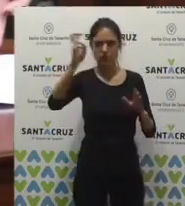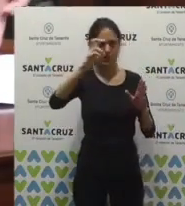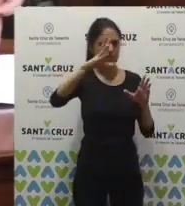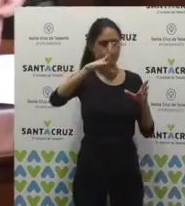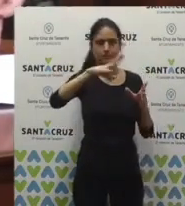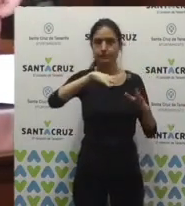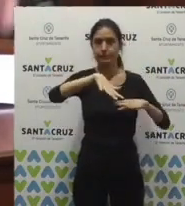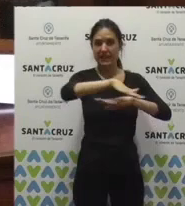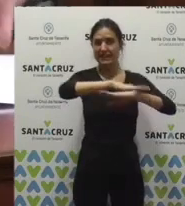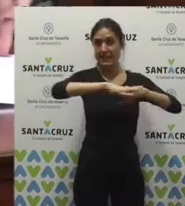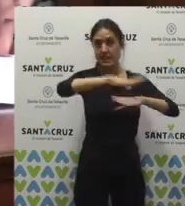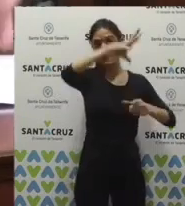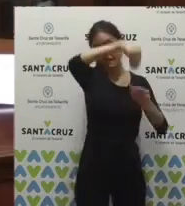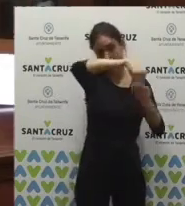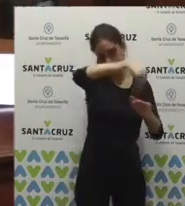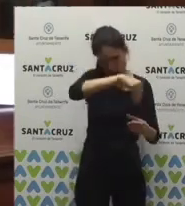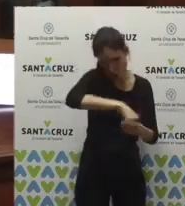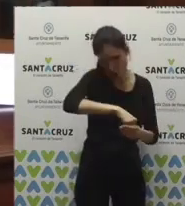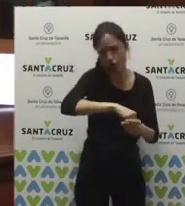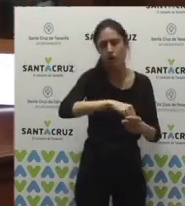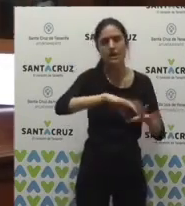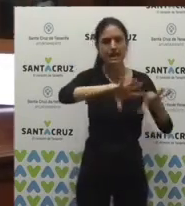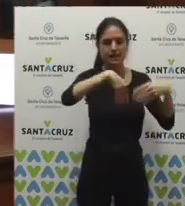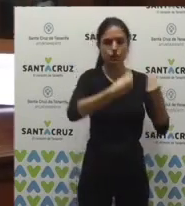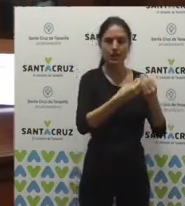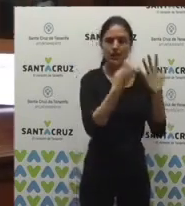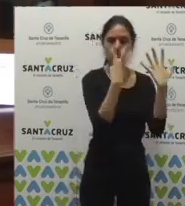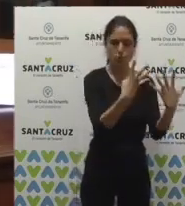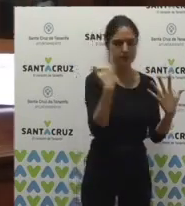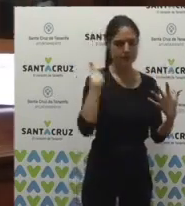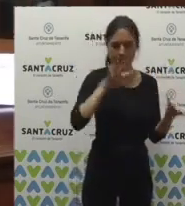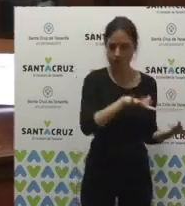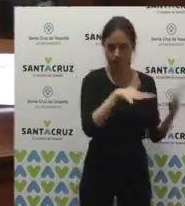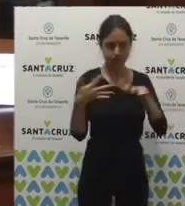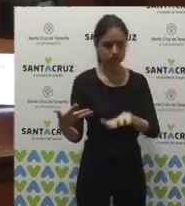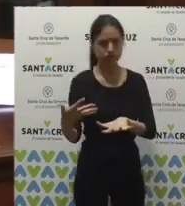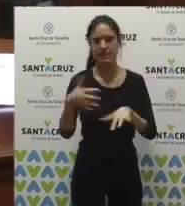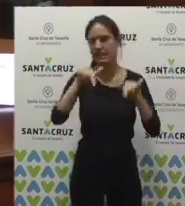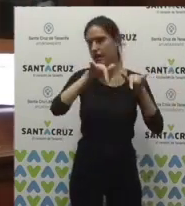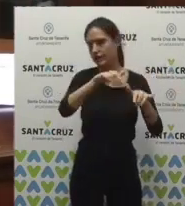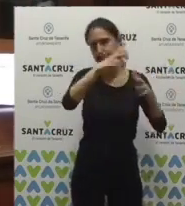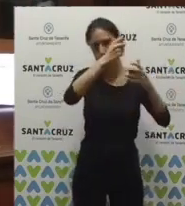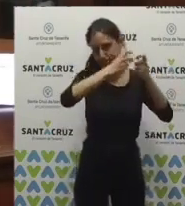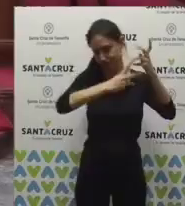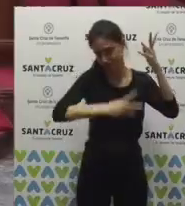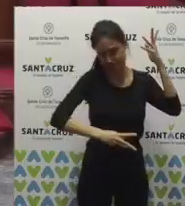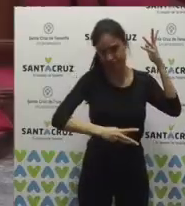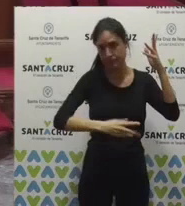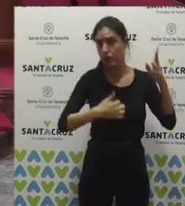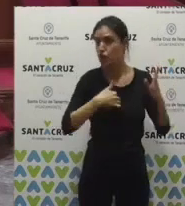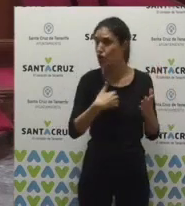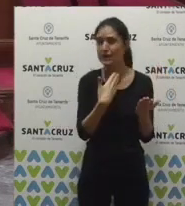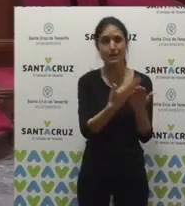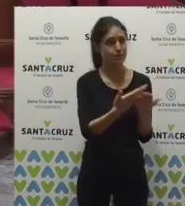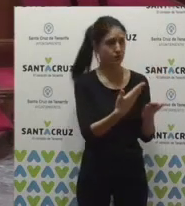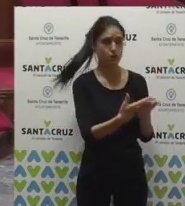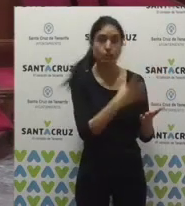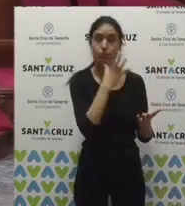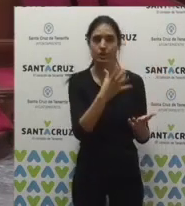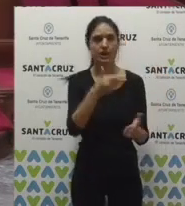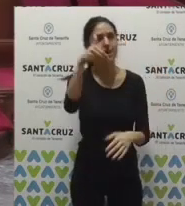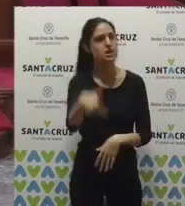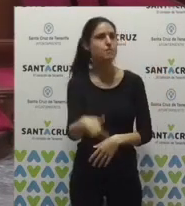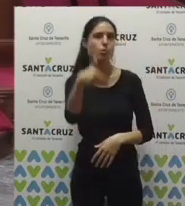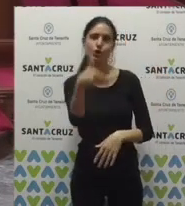prácticamente su totalidad 9 se han ejecutado y así es un suma y sigue a mí yo lo que pediría porque creo que lo importante no es la